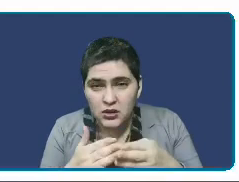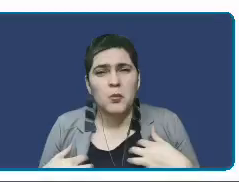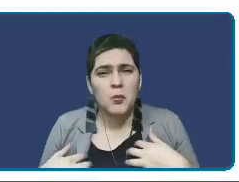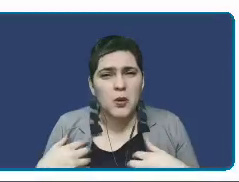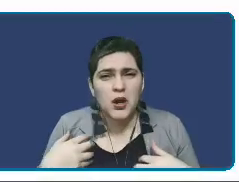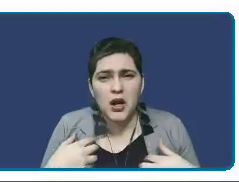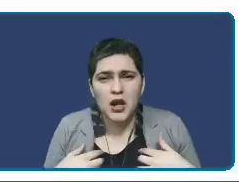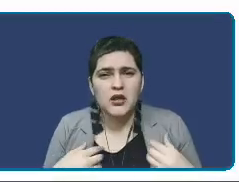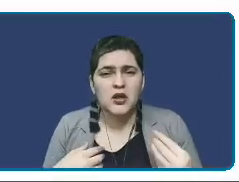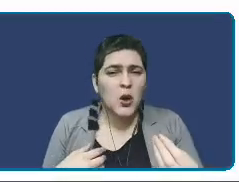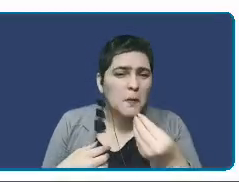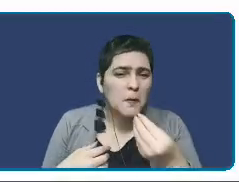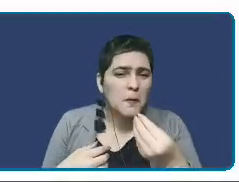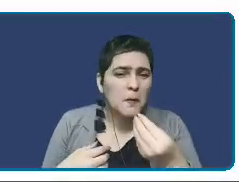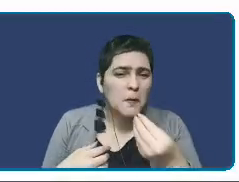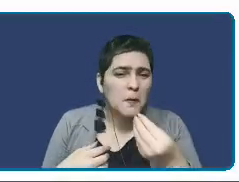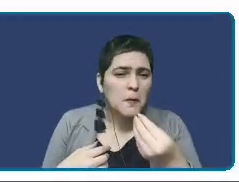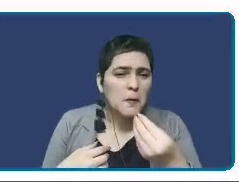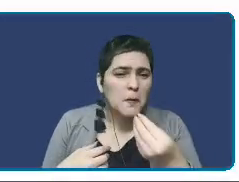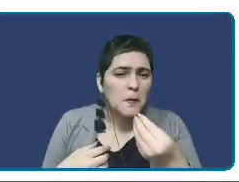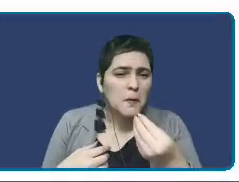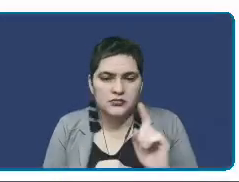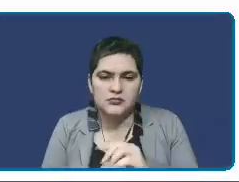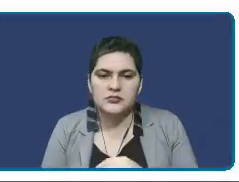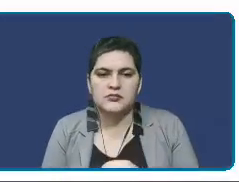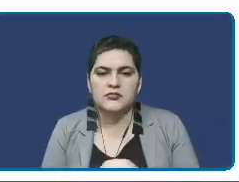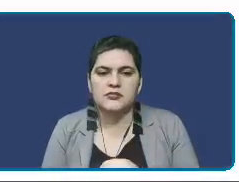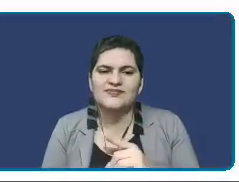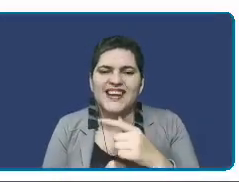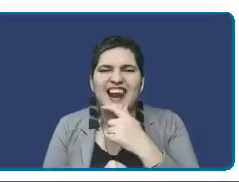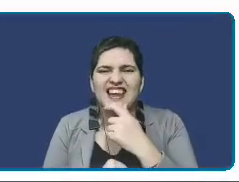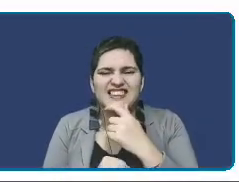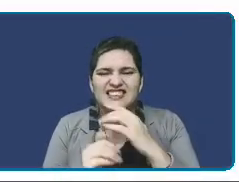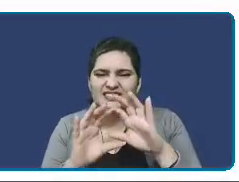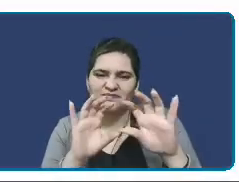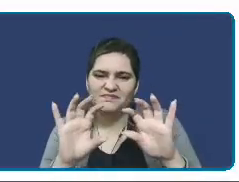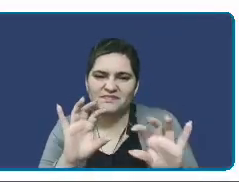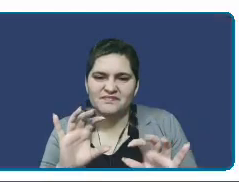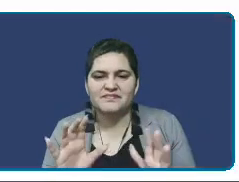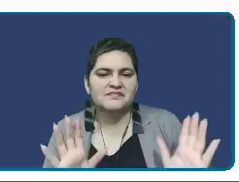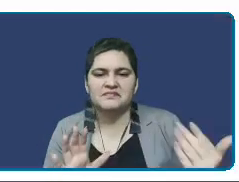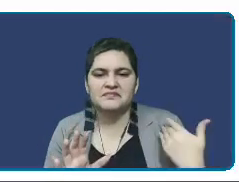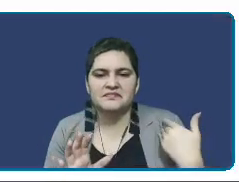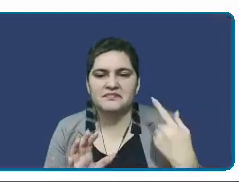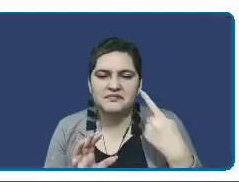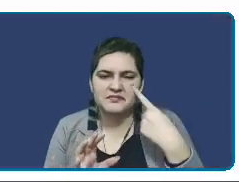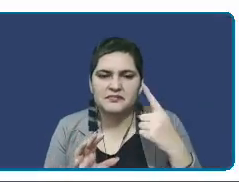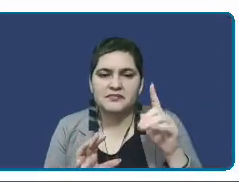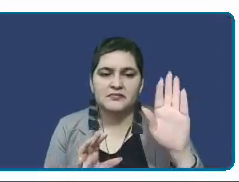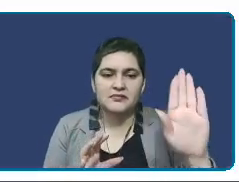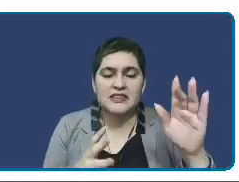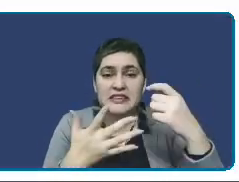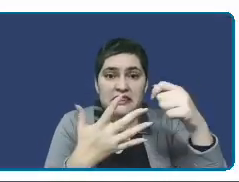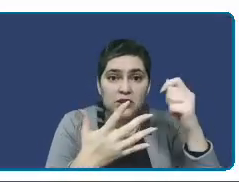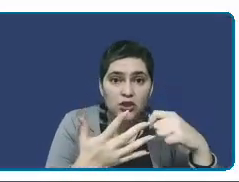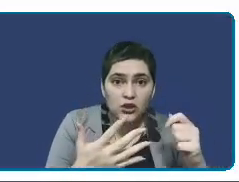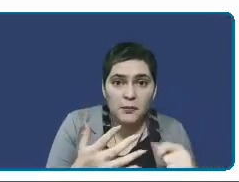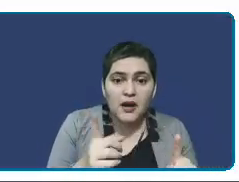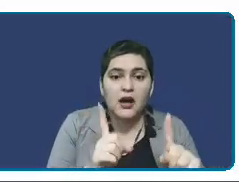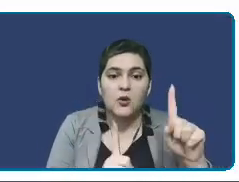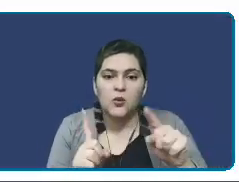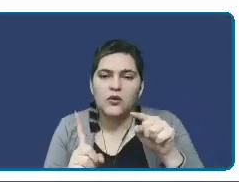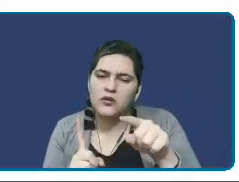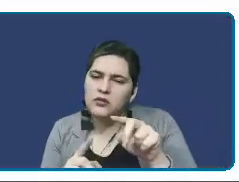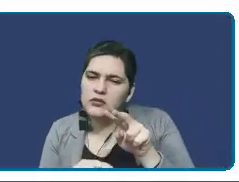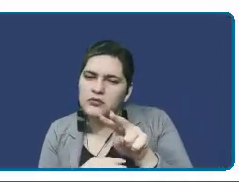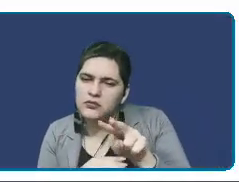¿ya? Entonces, acá está en inglés, la diapositiva me carga poner cosas en inglés, pero por un lado están los síntomas y por otro lado están los signos. Entonces, todo